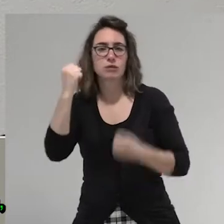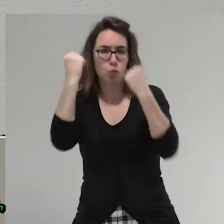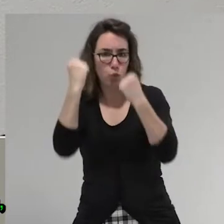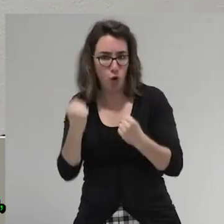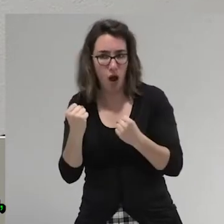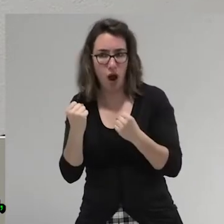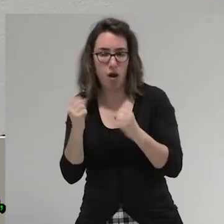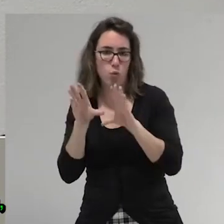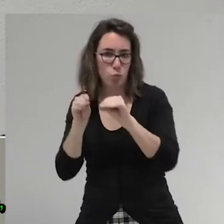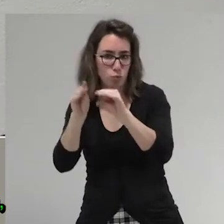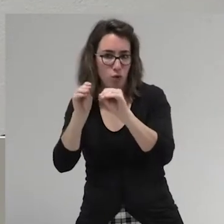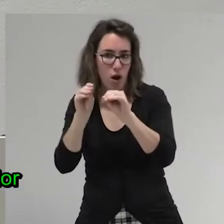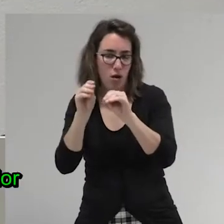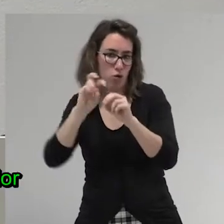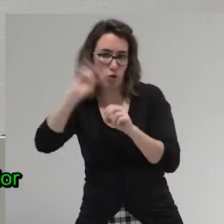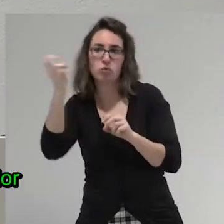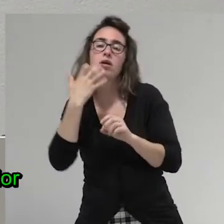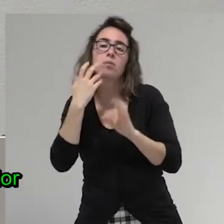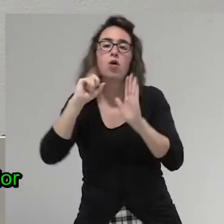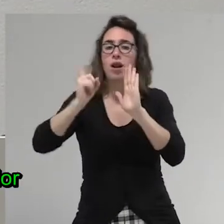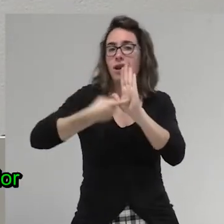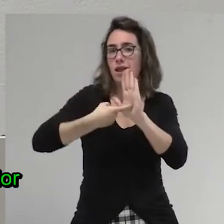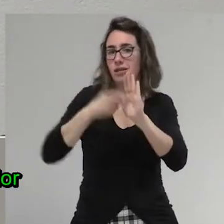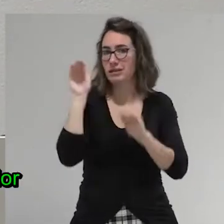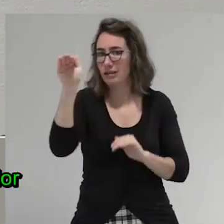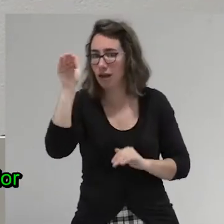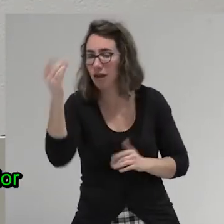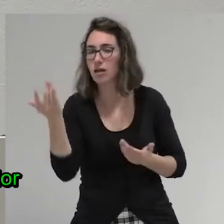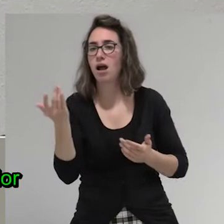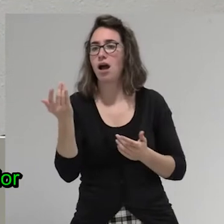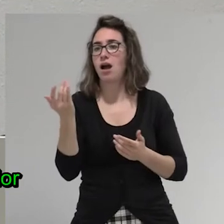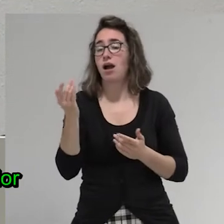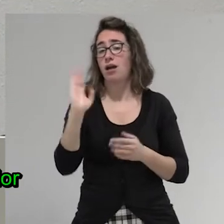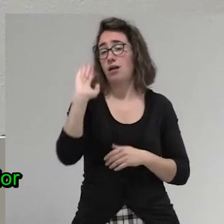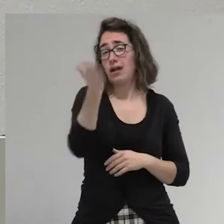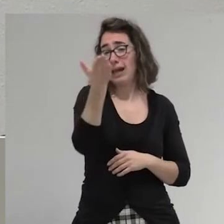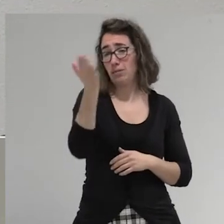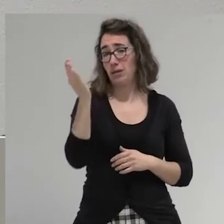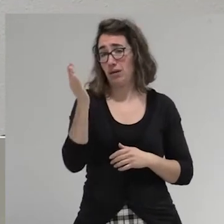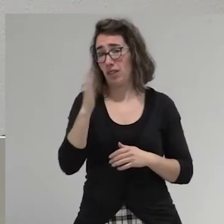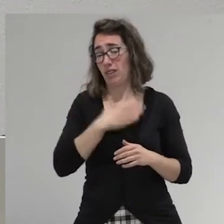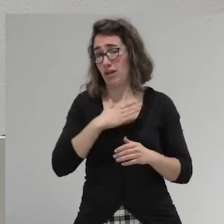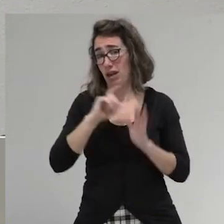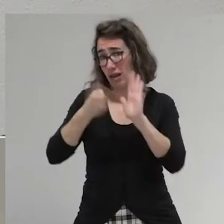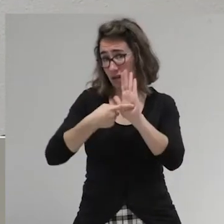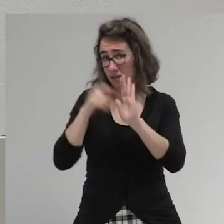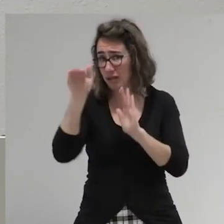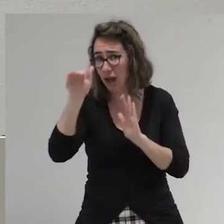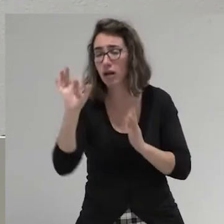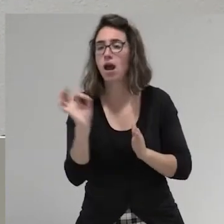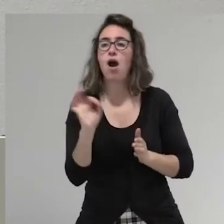como puede ser la ley de extranjería, como puede ser el régimen sancionador de la ley de extranjería o el régimen de trabajo, bueno,